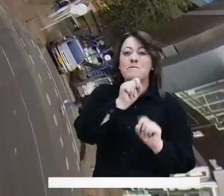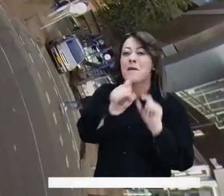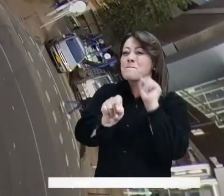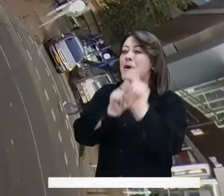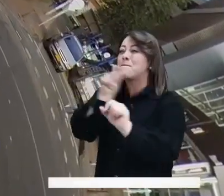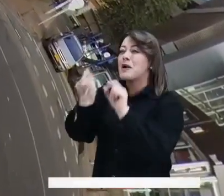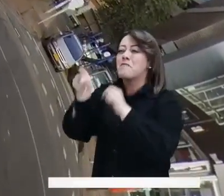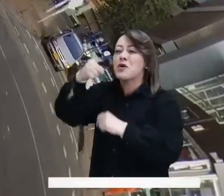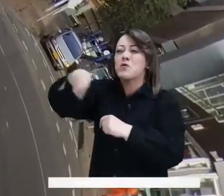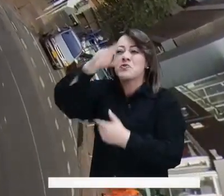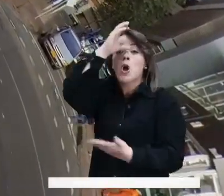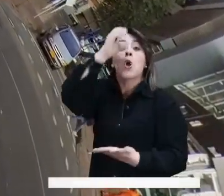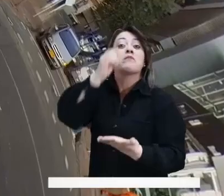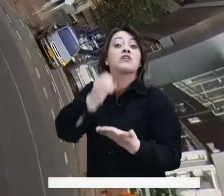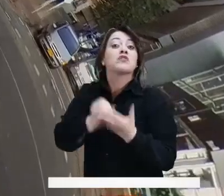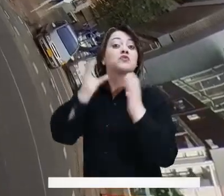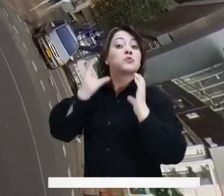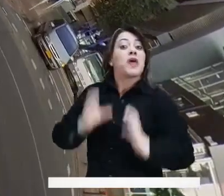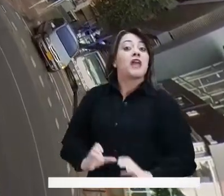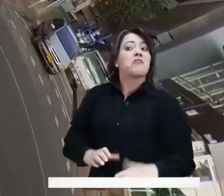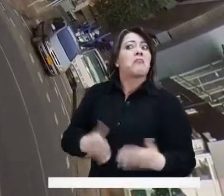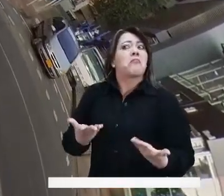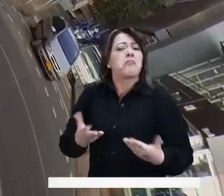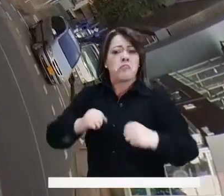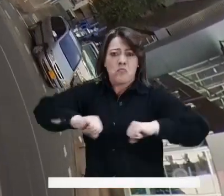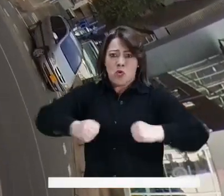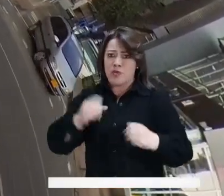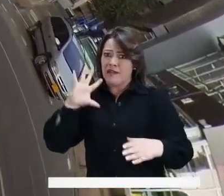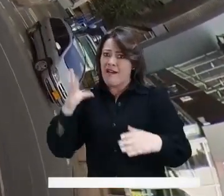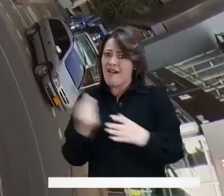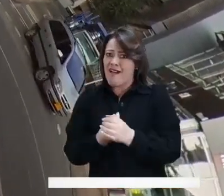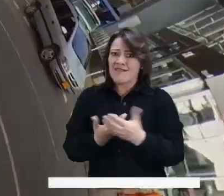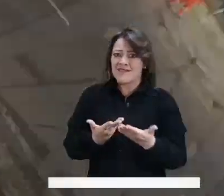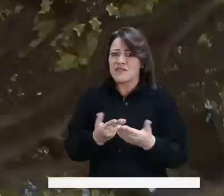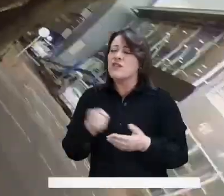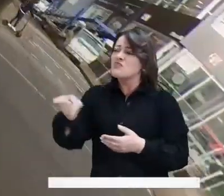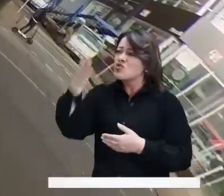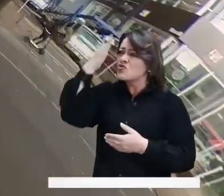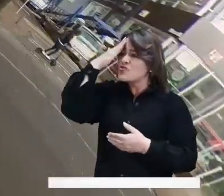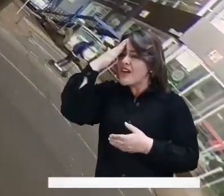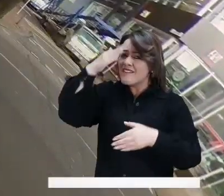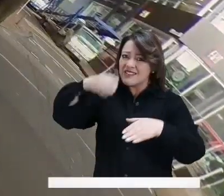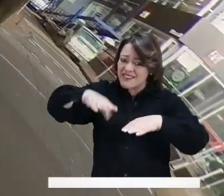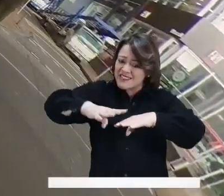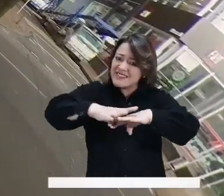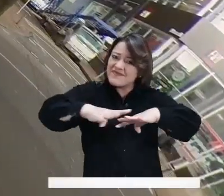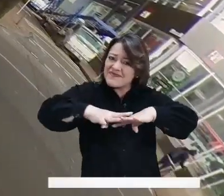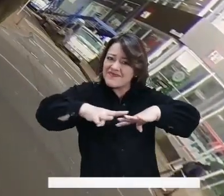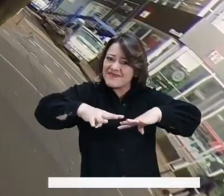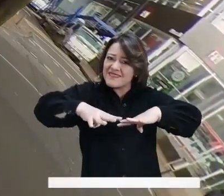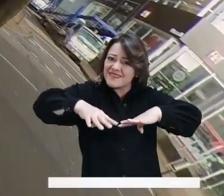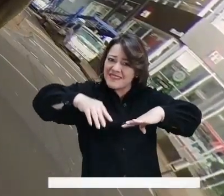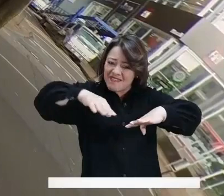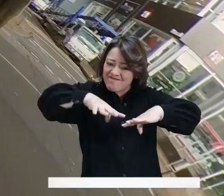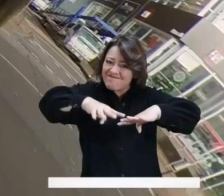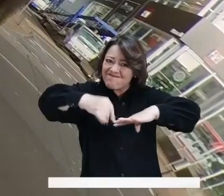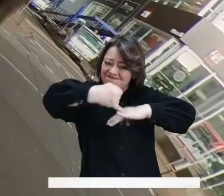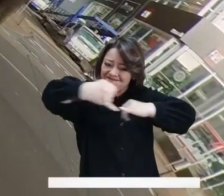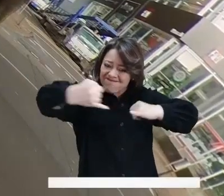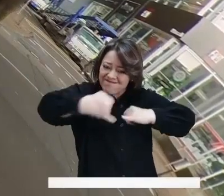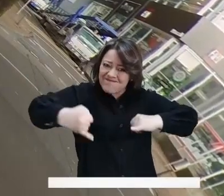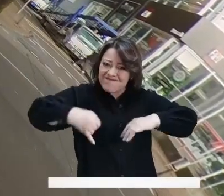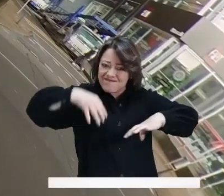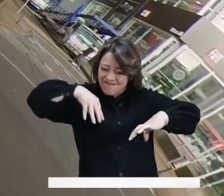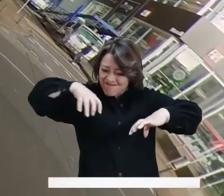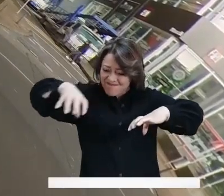hoy. Acompáñenme a ver qué piensan los y las ciudadanas sobre este tema. ¿Tú sabes cómo se llaman estas baldosas que tienen figuritas?